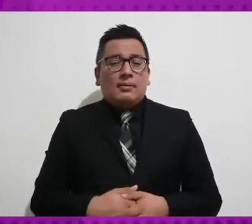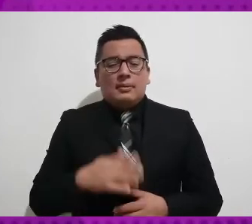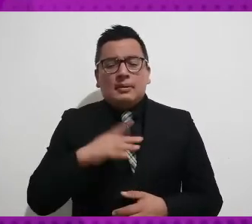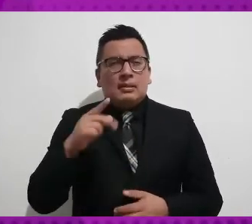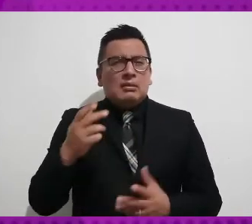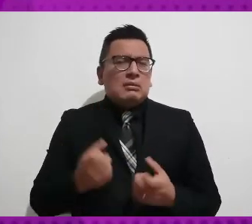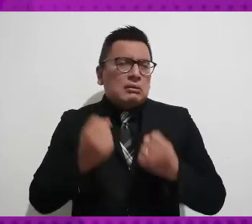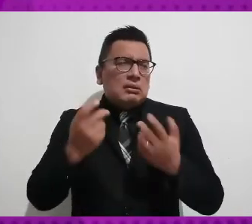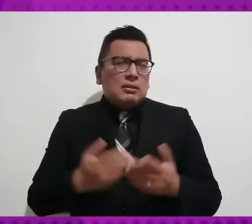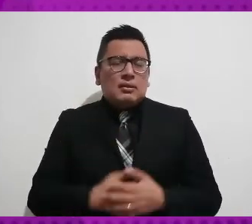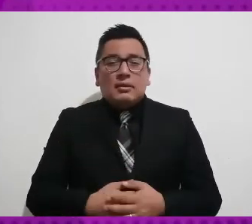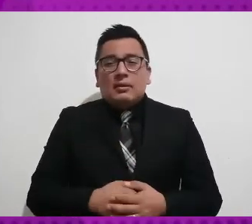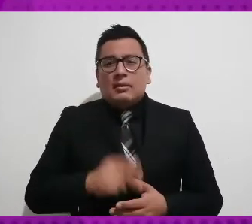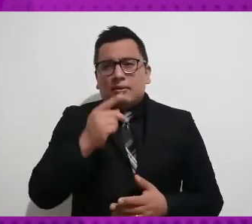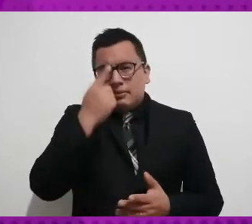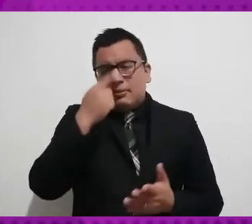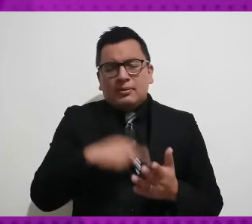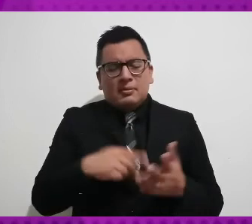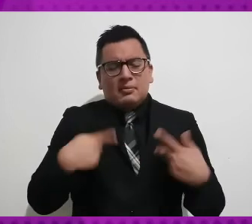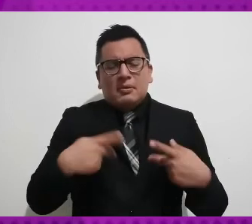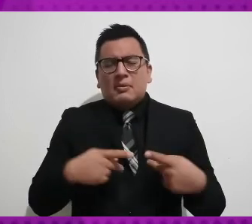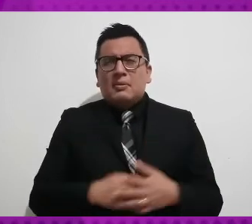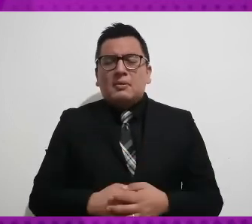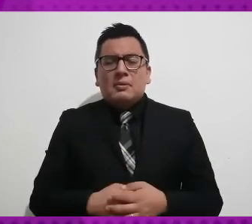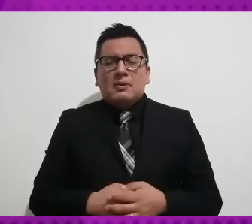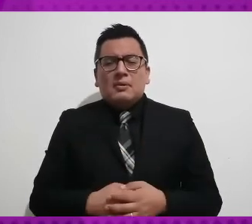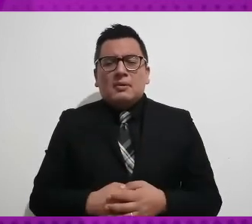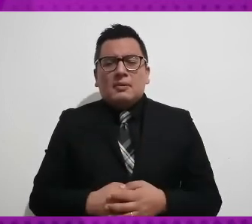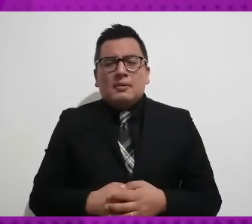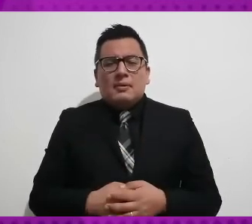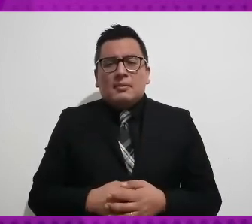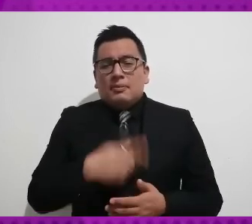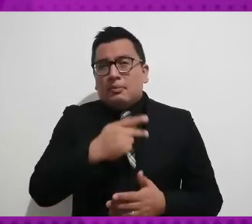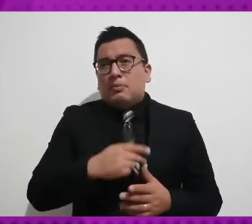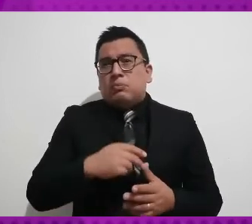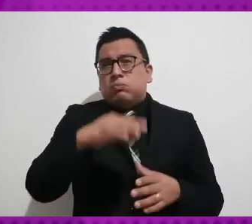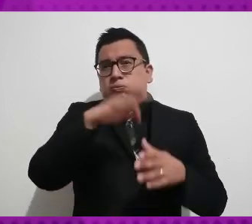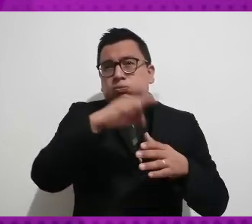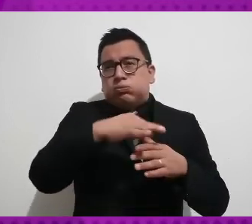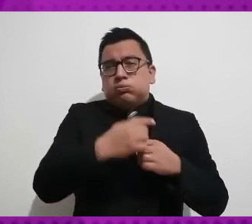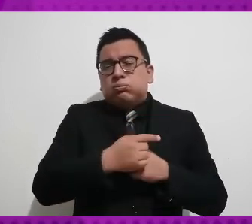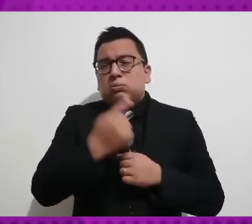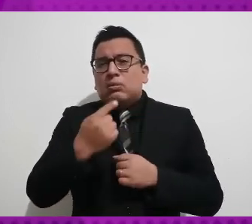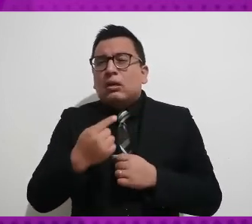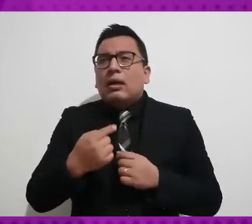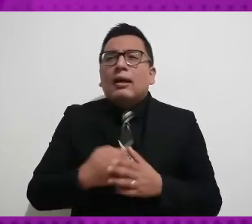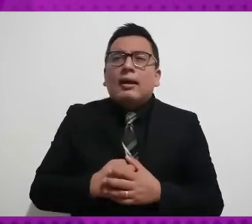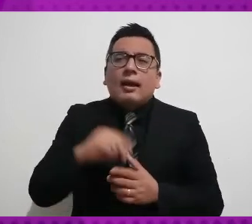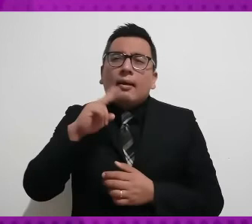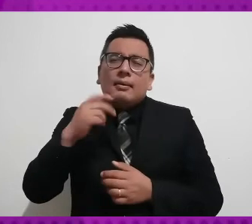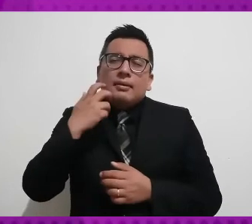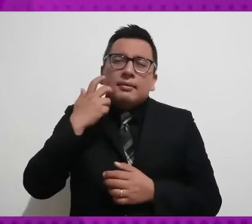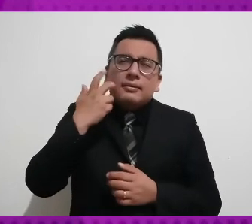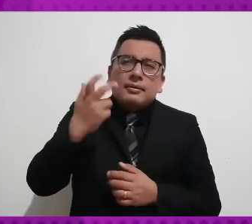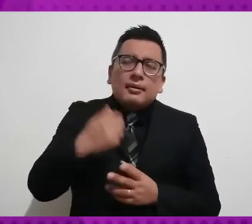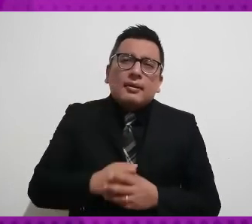hubo unos triunfos. Creo que la gente está optando también en dar su voto por el tema de la interacción. Creo que la gente todavía quiere